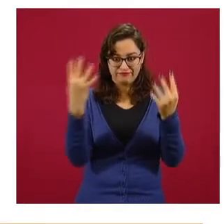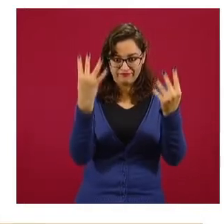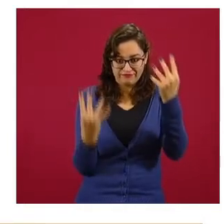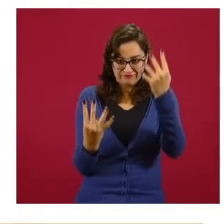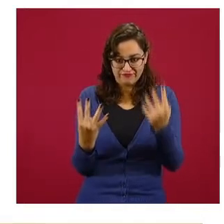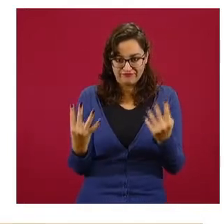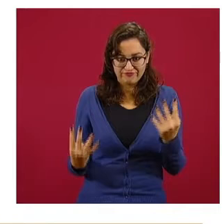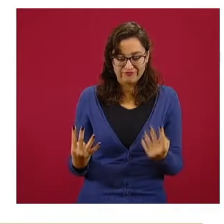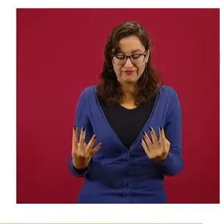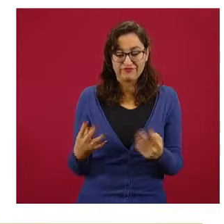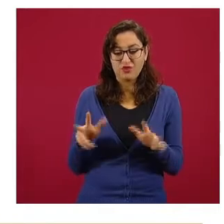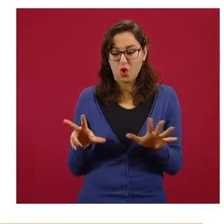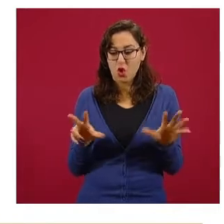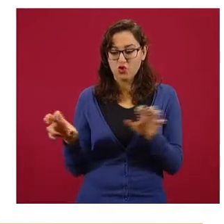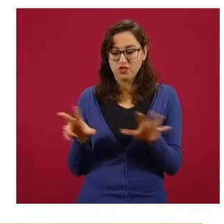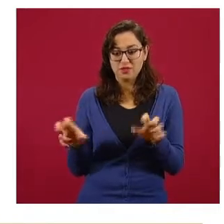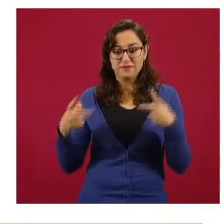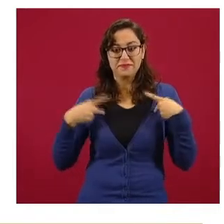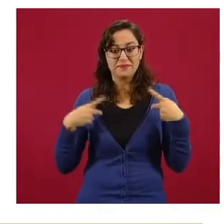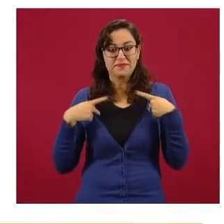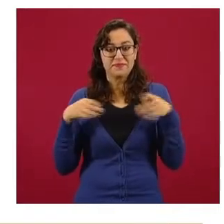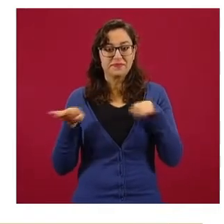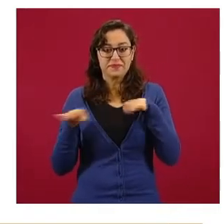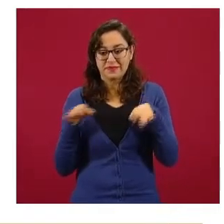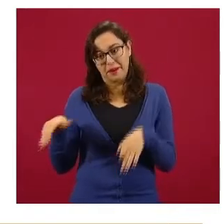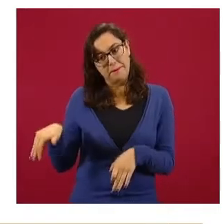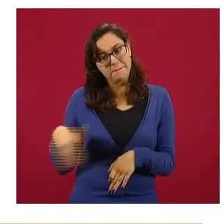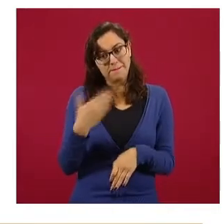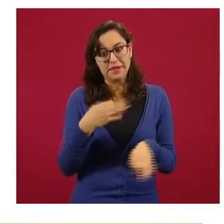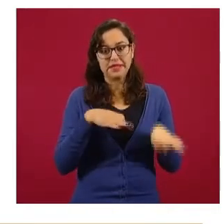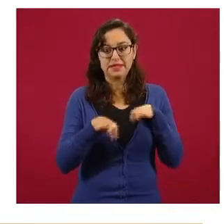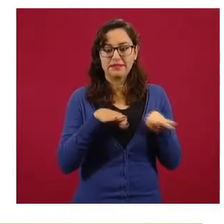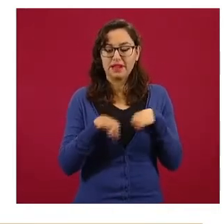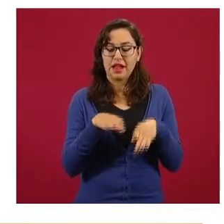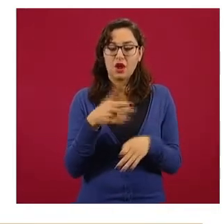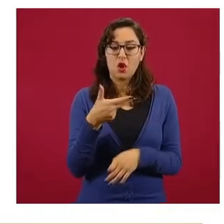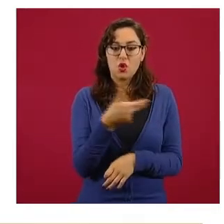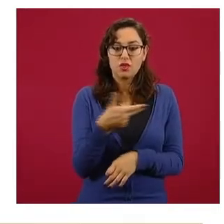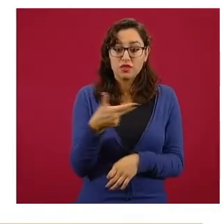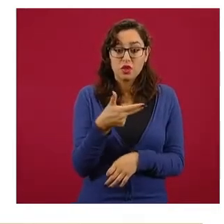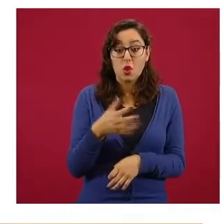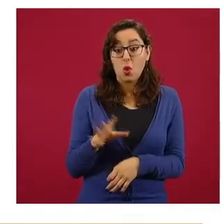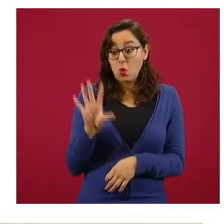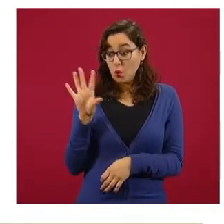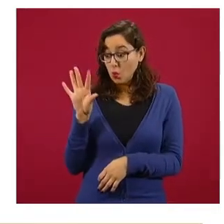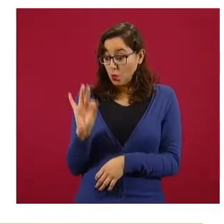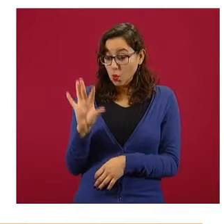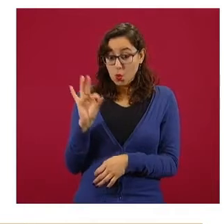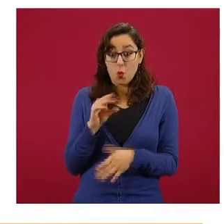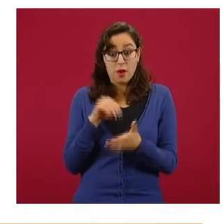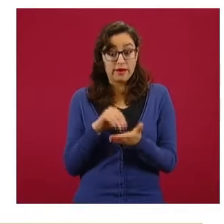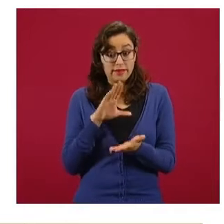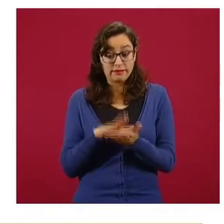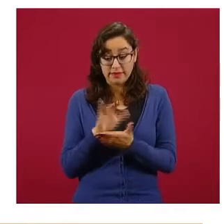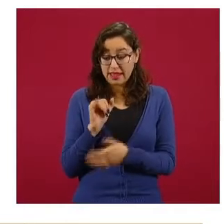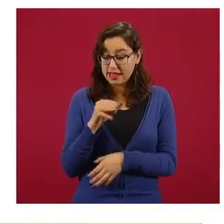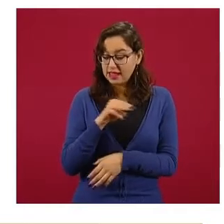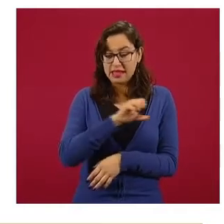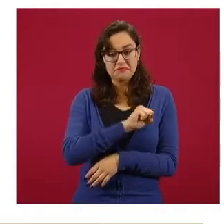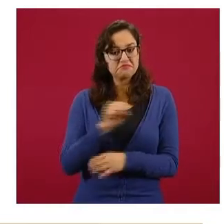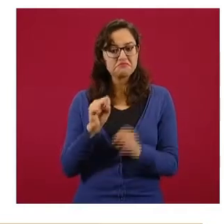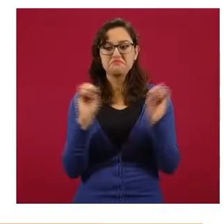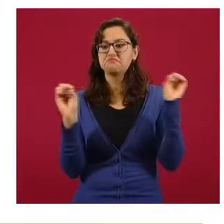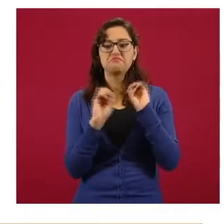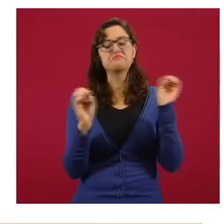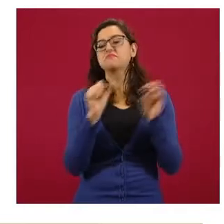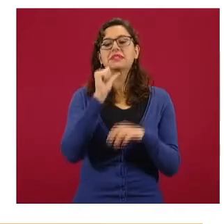esos 800 trabajadores, ubicamos que 40 trabajadores no estaban registrados en el Seguro Social, trabajaban en